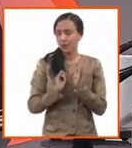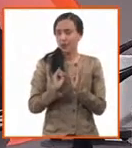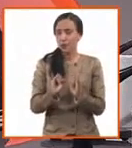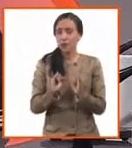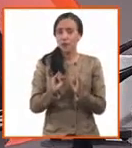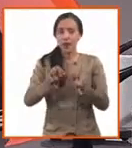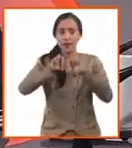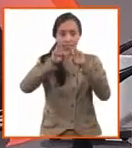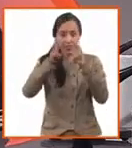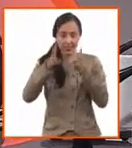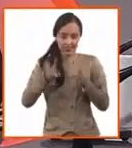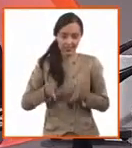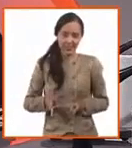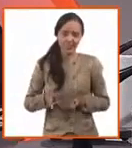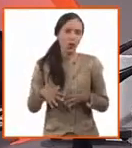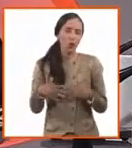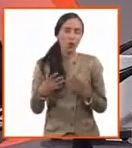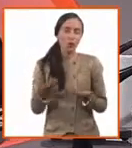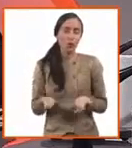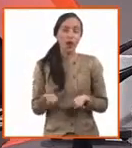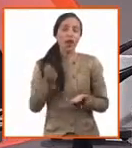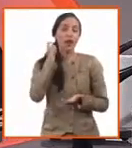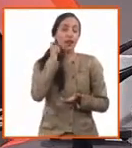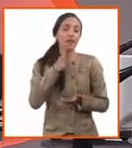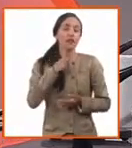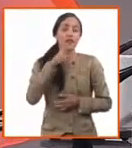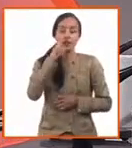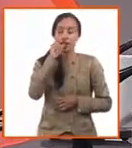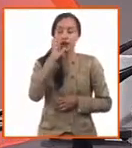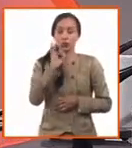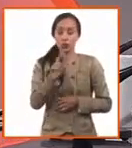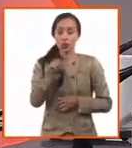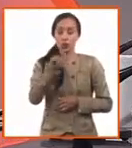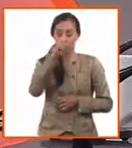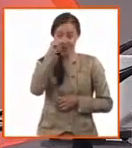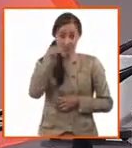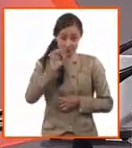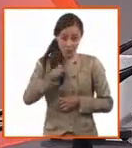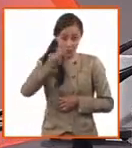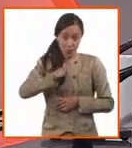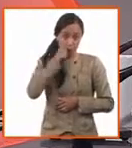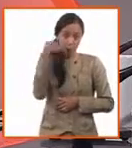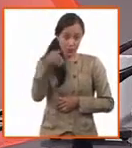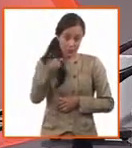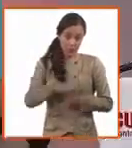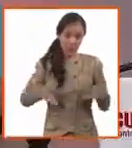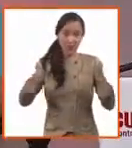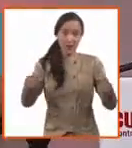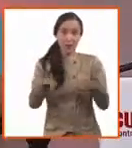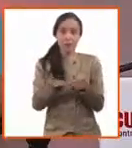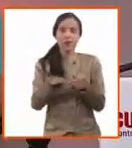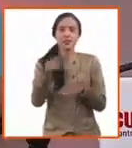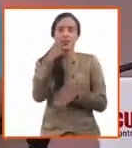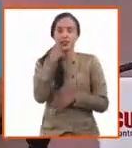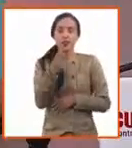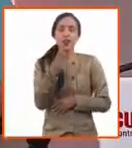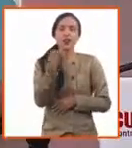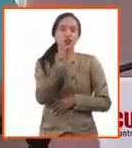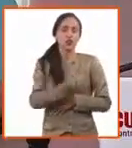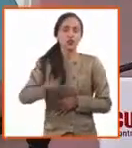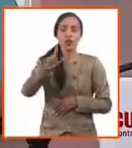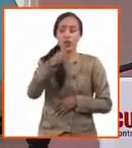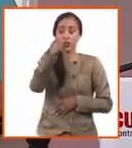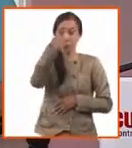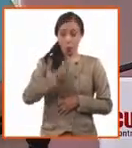sitio digital es precisamente de fernando luís rojas en estas tratas de con nosotros ruta crítica de la vigencia el socialismo y el hombre en cuba